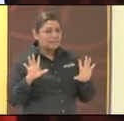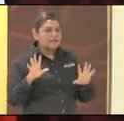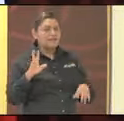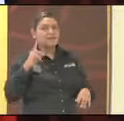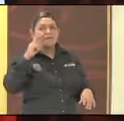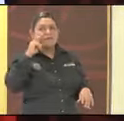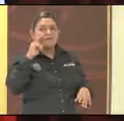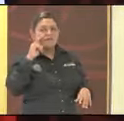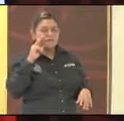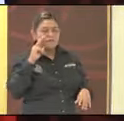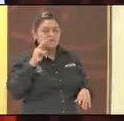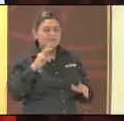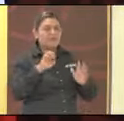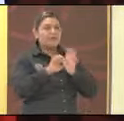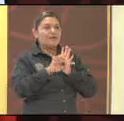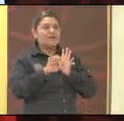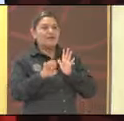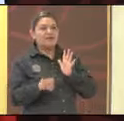fíjense, por ejemplo,